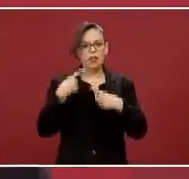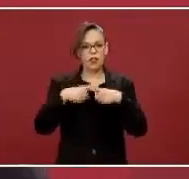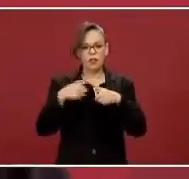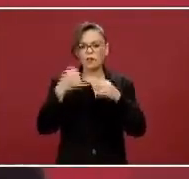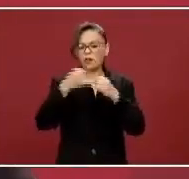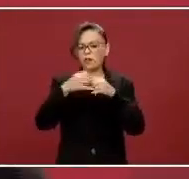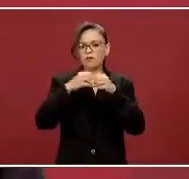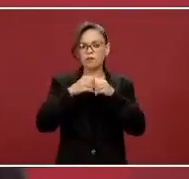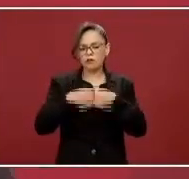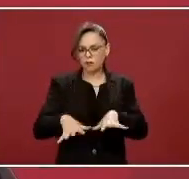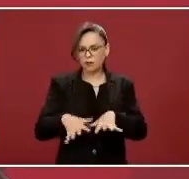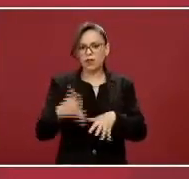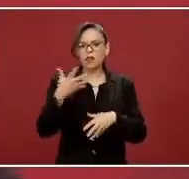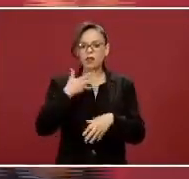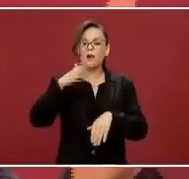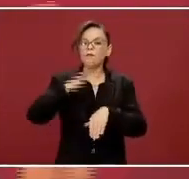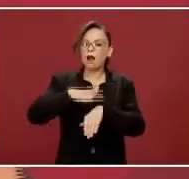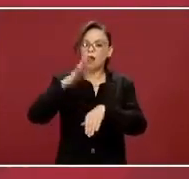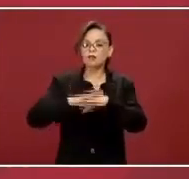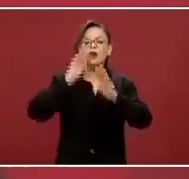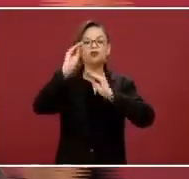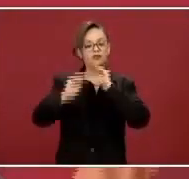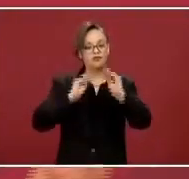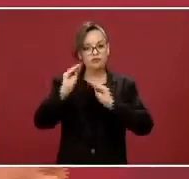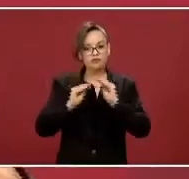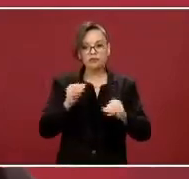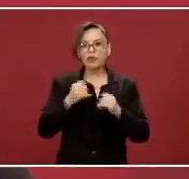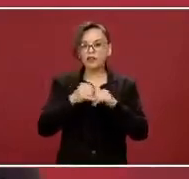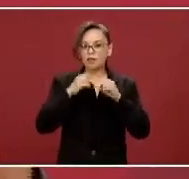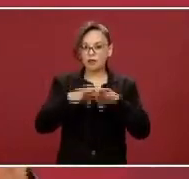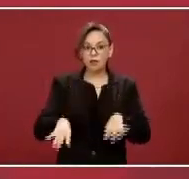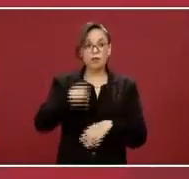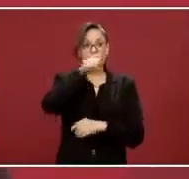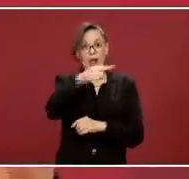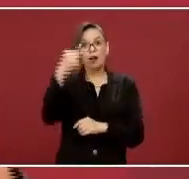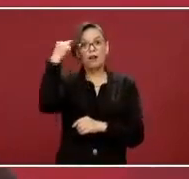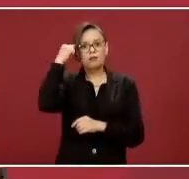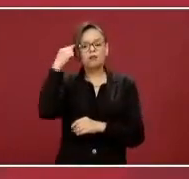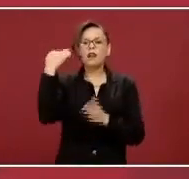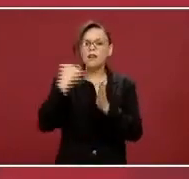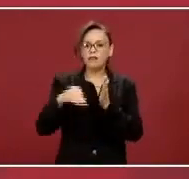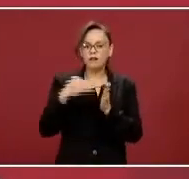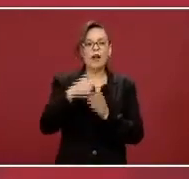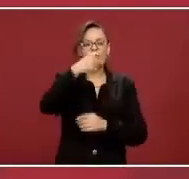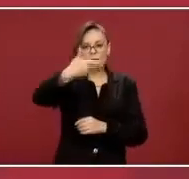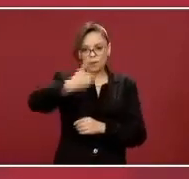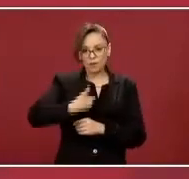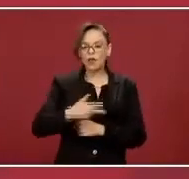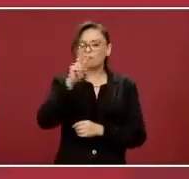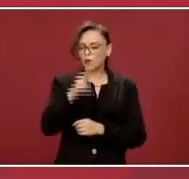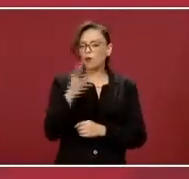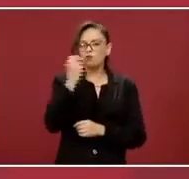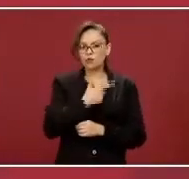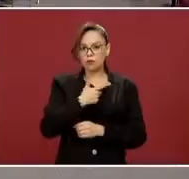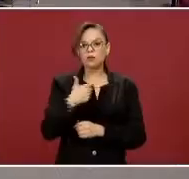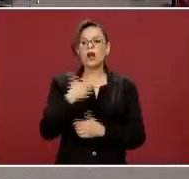y estaremos poniendo más información. Todo lo que ustedes consideren que falta, pídanlo y con mucho gusto lo vamos a ir